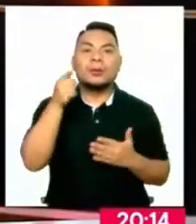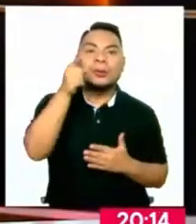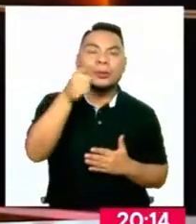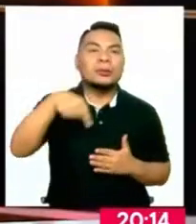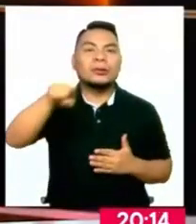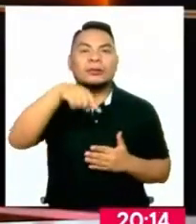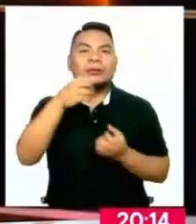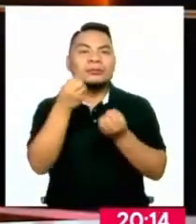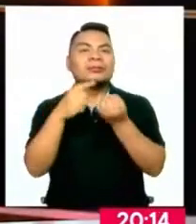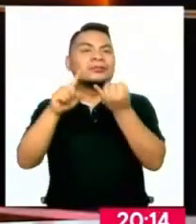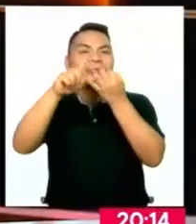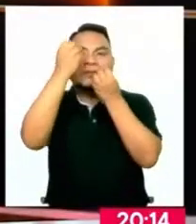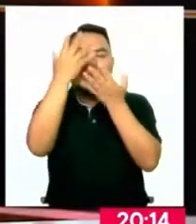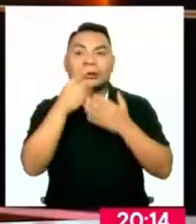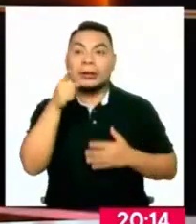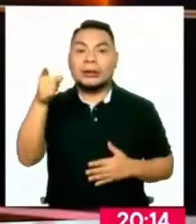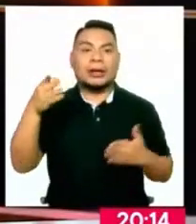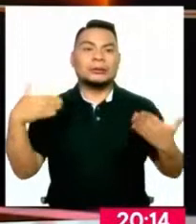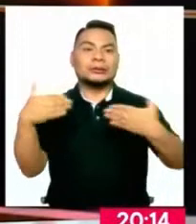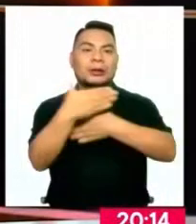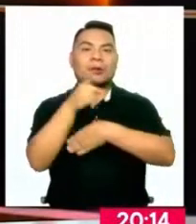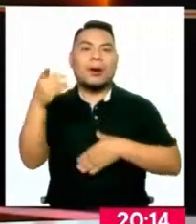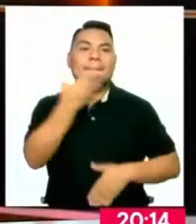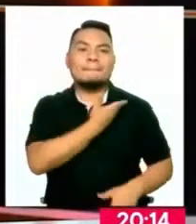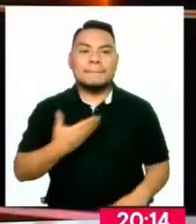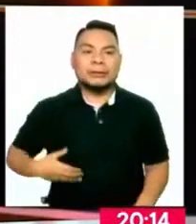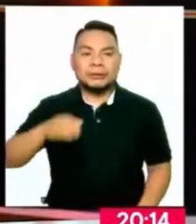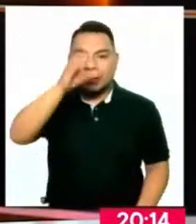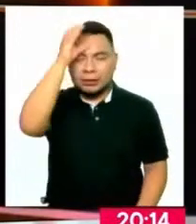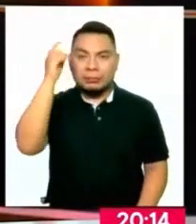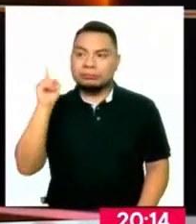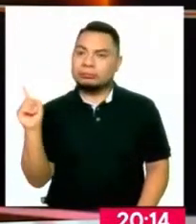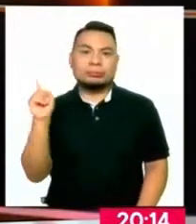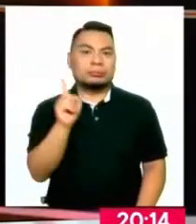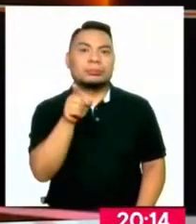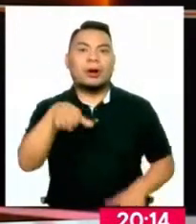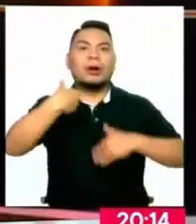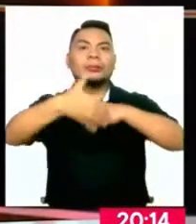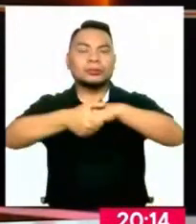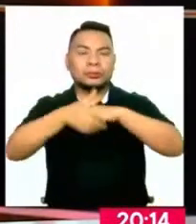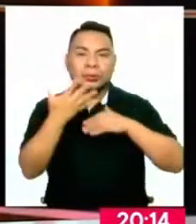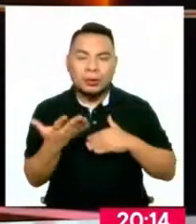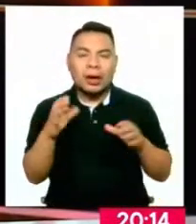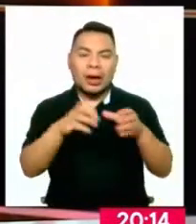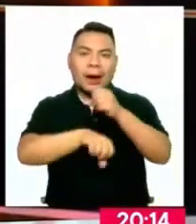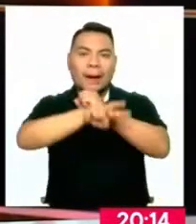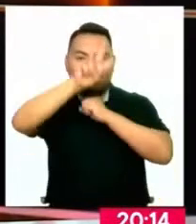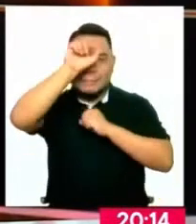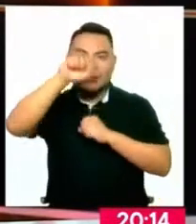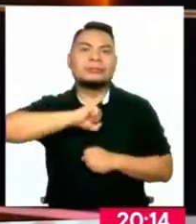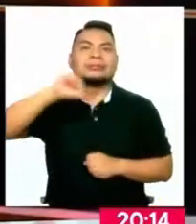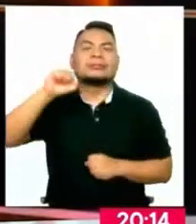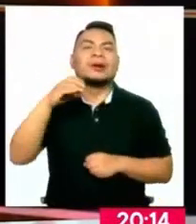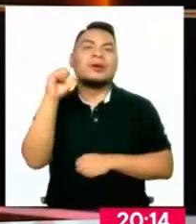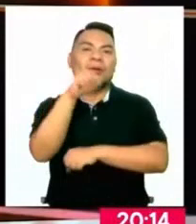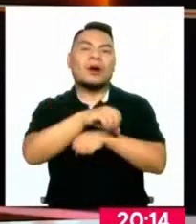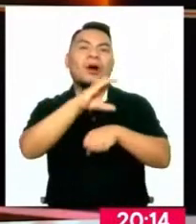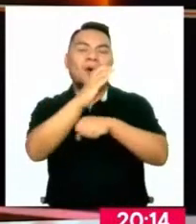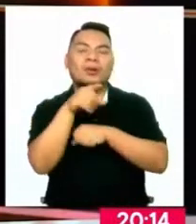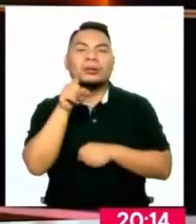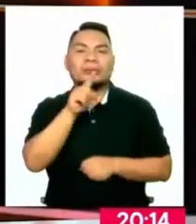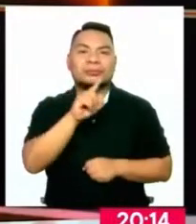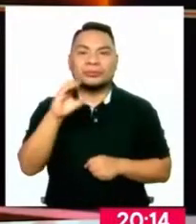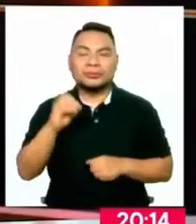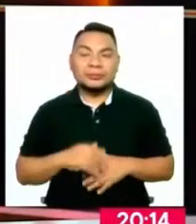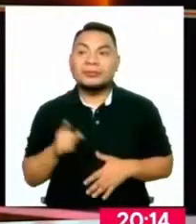con otras informaciones, ya que desde Chimbote el presidente de la República, Pedro Castillo, saludó a la selección peruana por su triunfo ante Colombia por